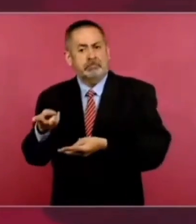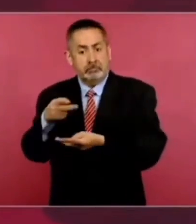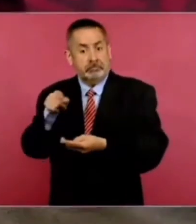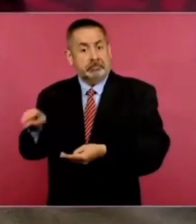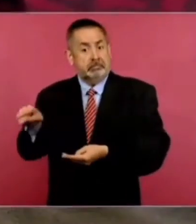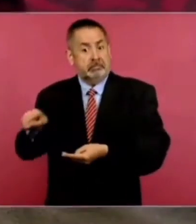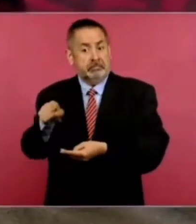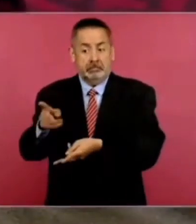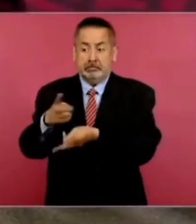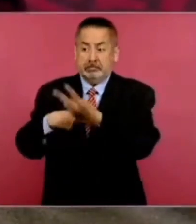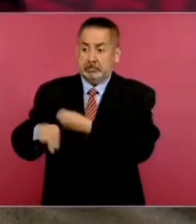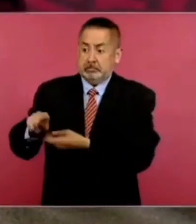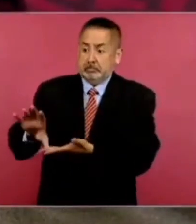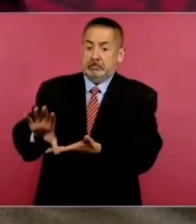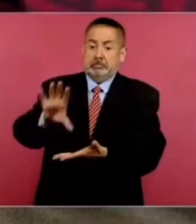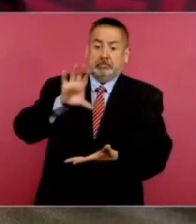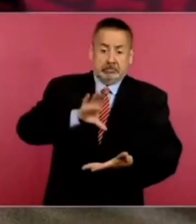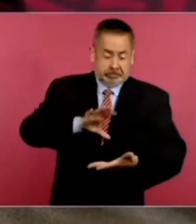le dieron